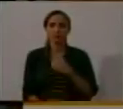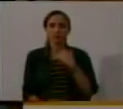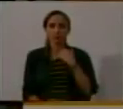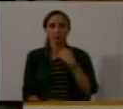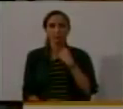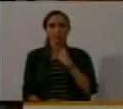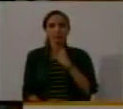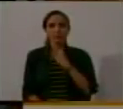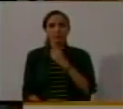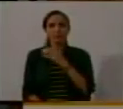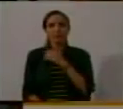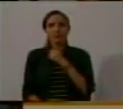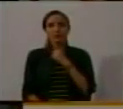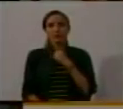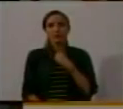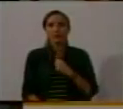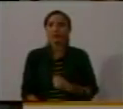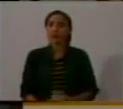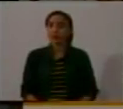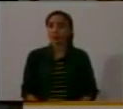novedad. Pero te metiste con Chávez.